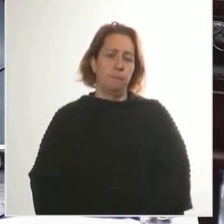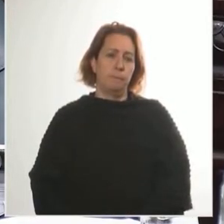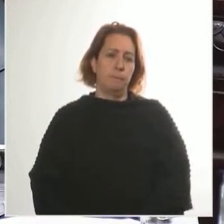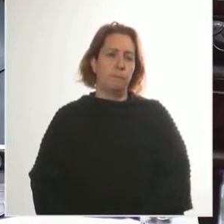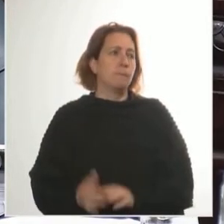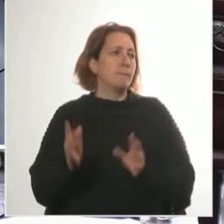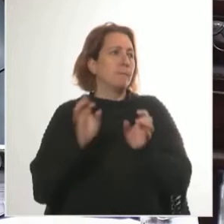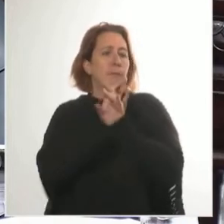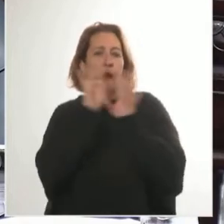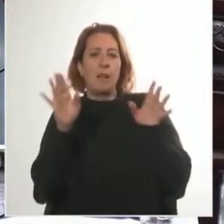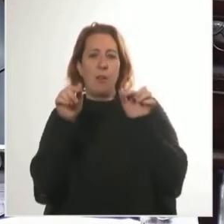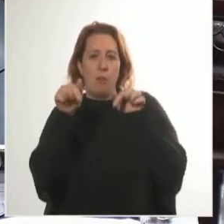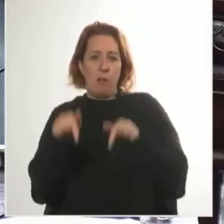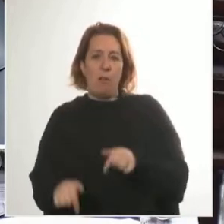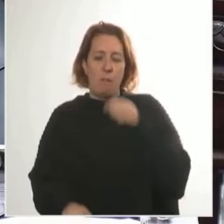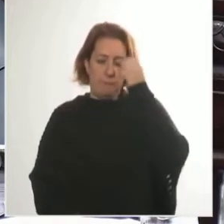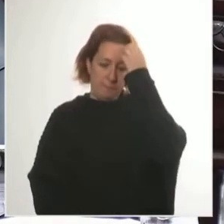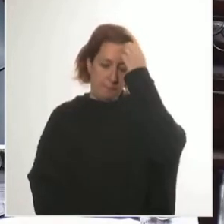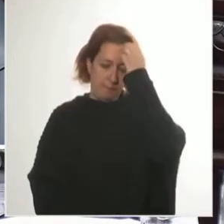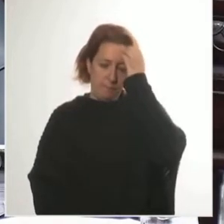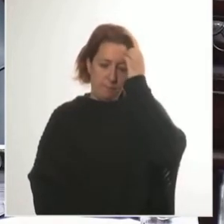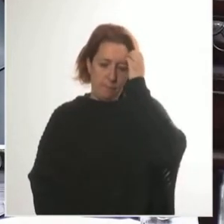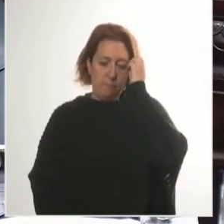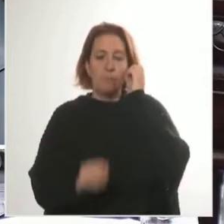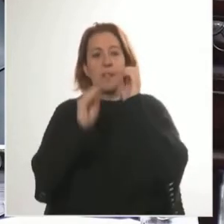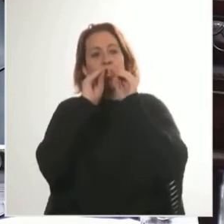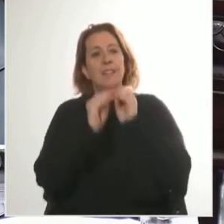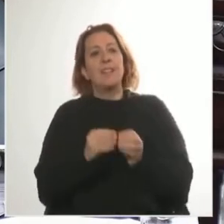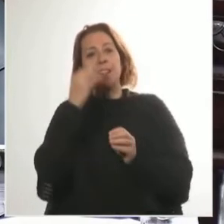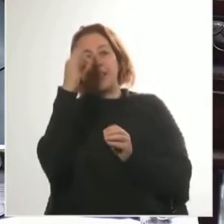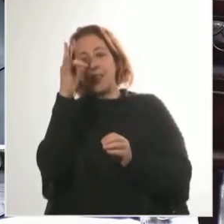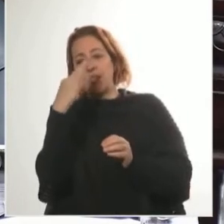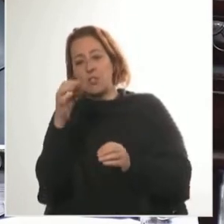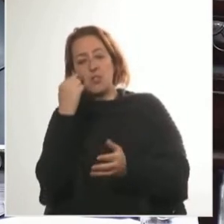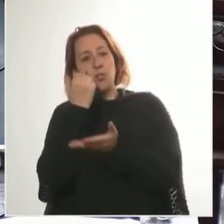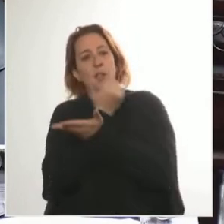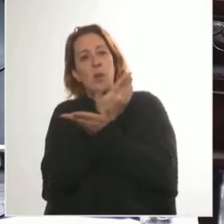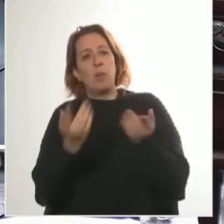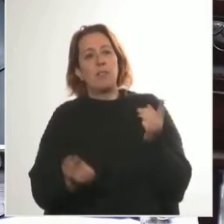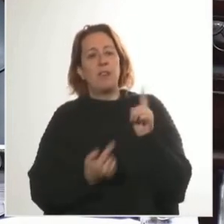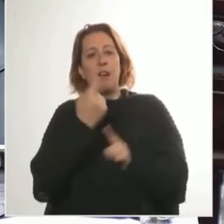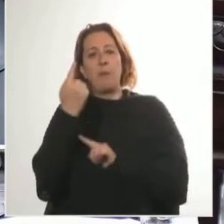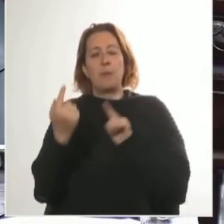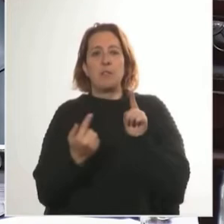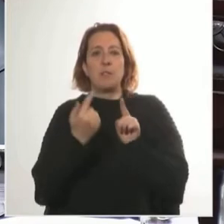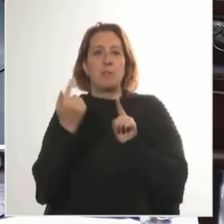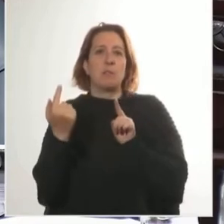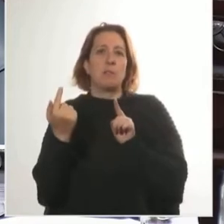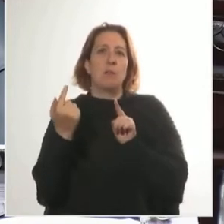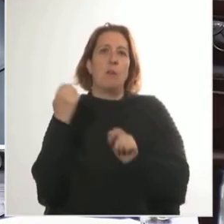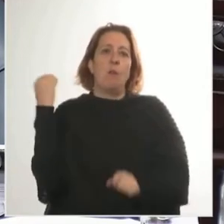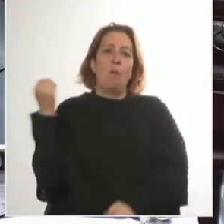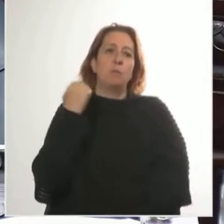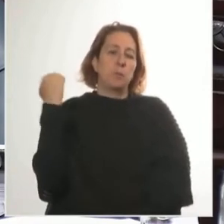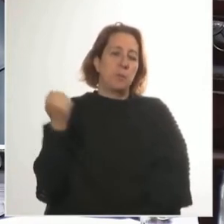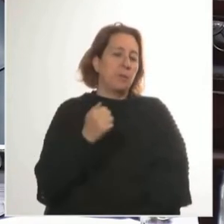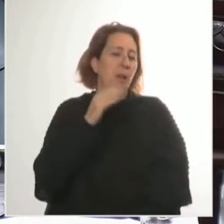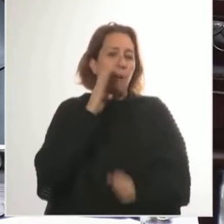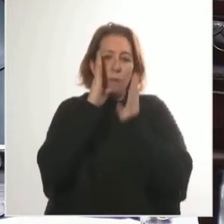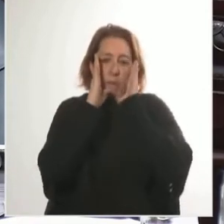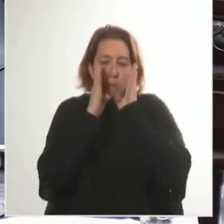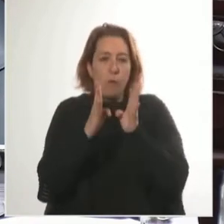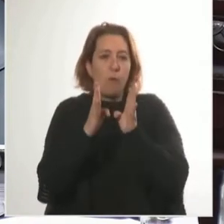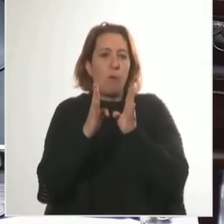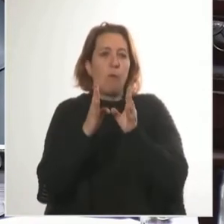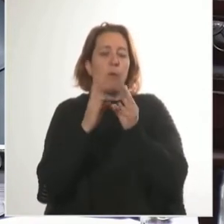Está claro que acá, en las rendiciones de cuentas, a veces priman poner el foco en la danza